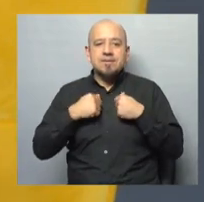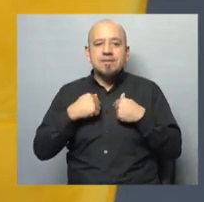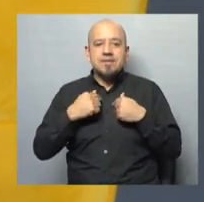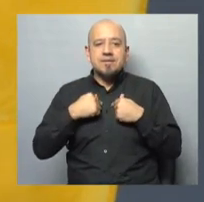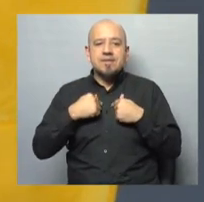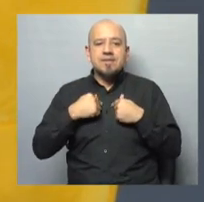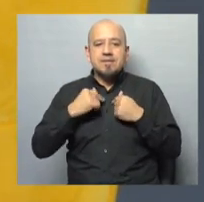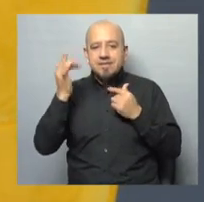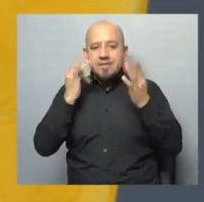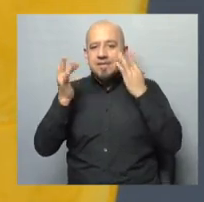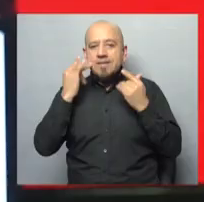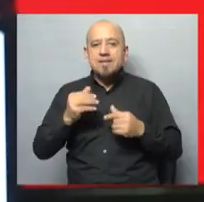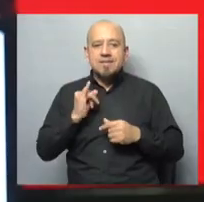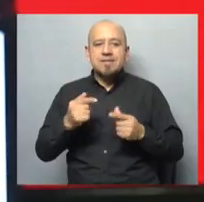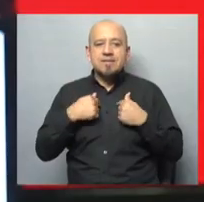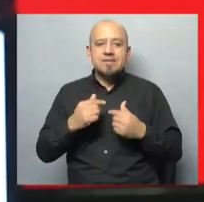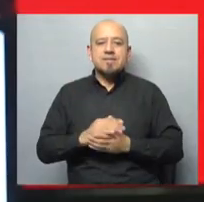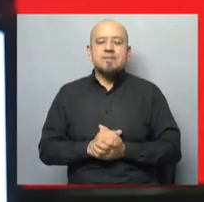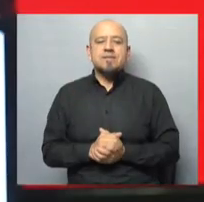soy artista